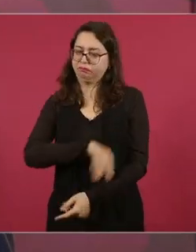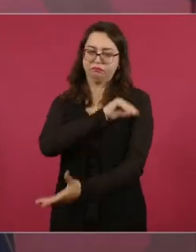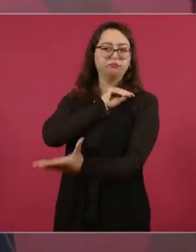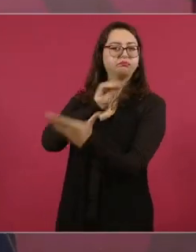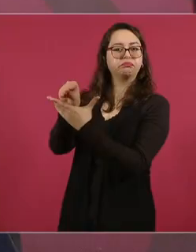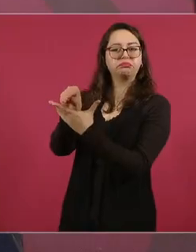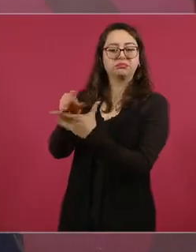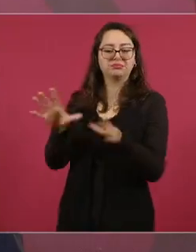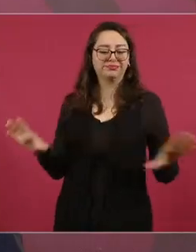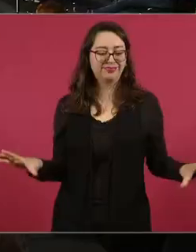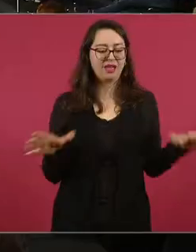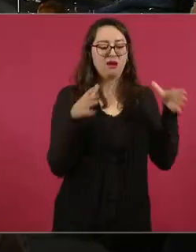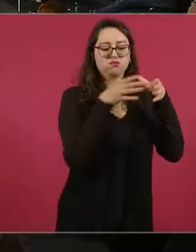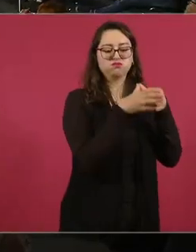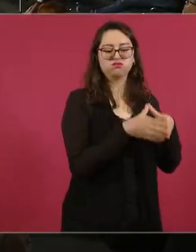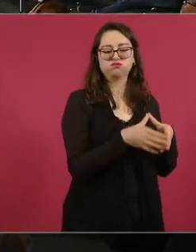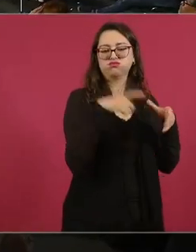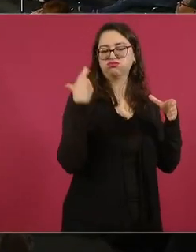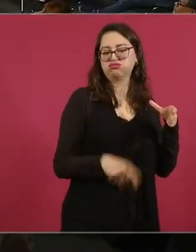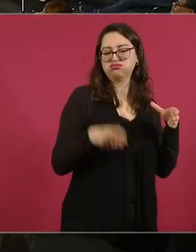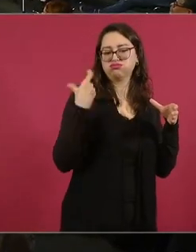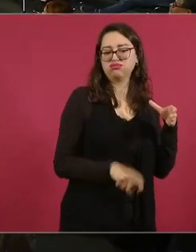el pueblo no existía. O